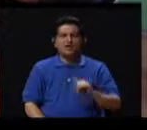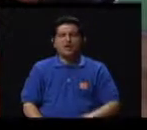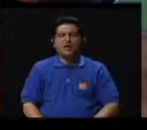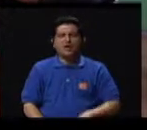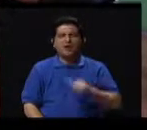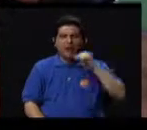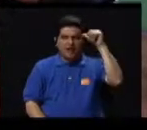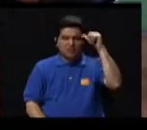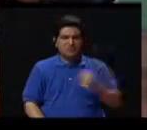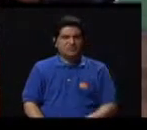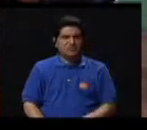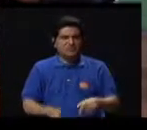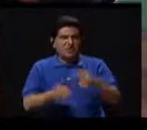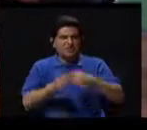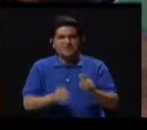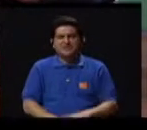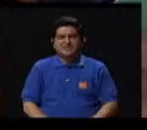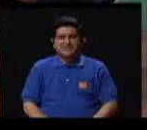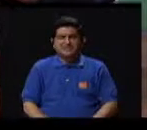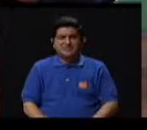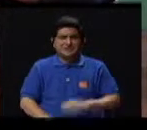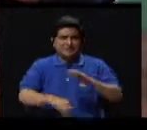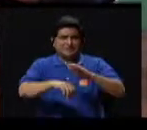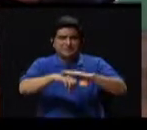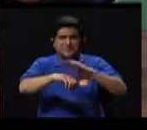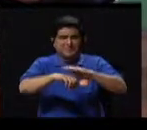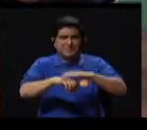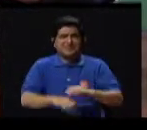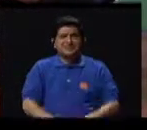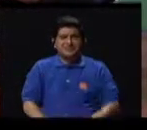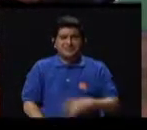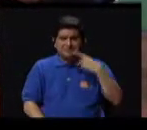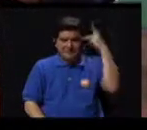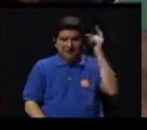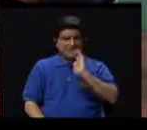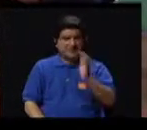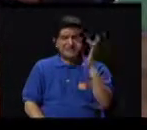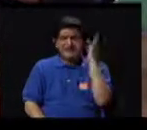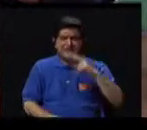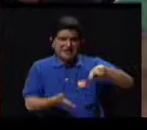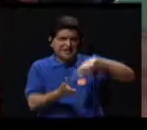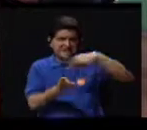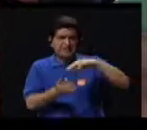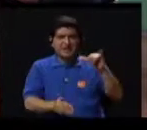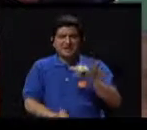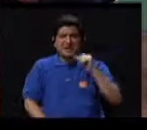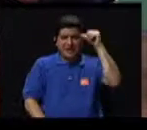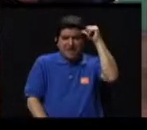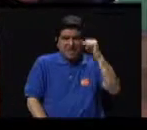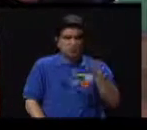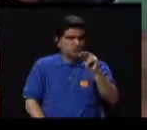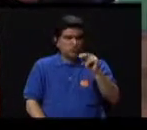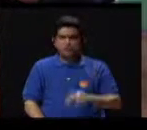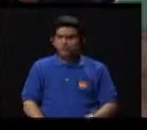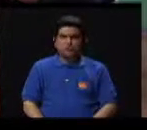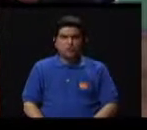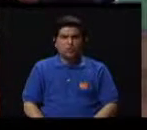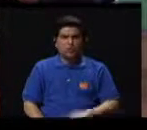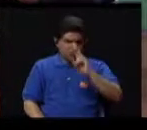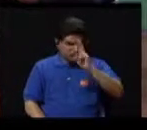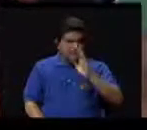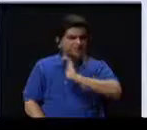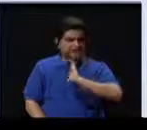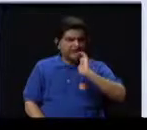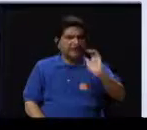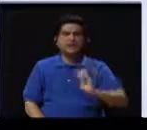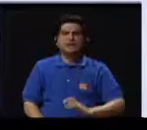parecen mujeres fatales, eso yo no sé cómo los papás los permiten, ¿verdad? Veniándose y bailando. No, fueron niños. Los respetaron como niños. Por eso